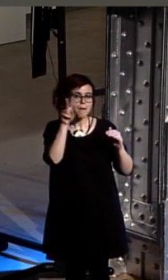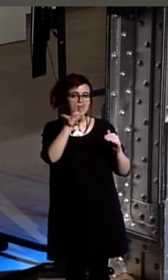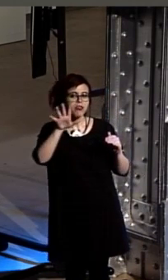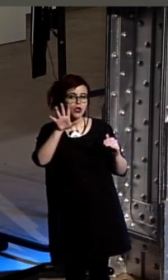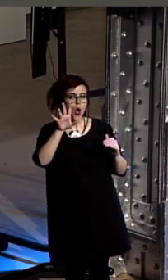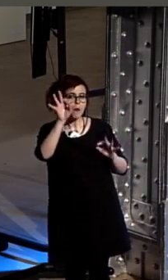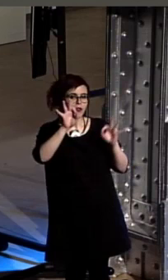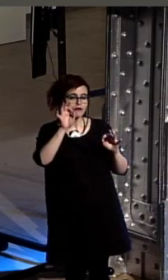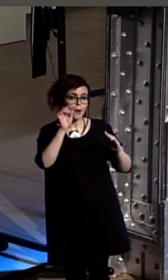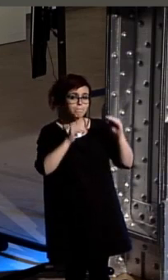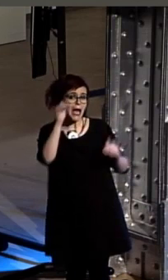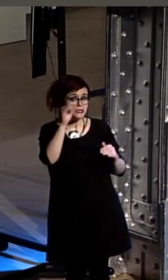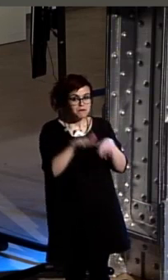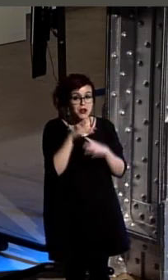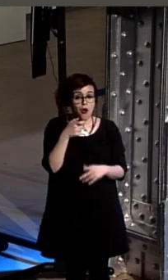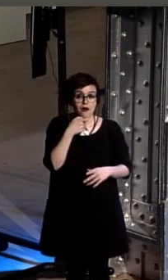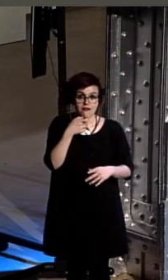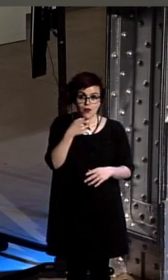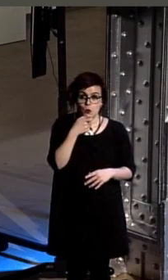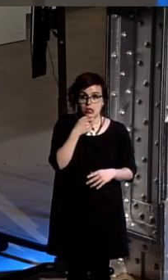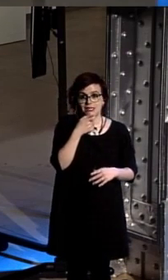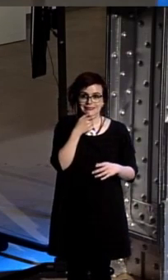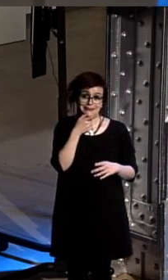que en Reino Unido no sonríen demasiado, ¿no?